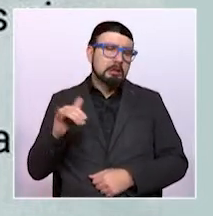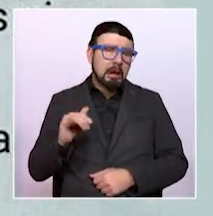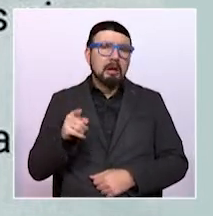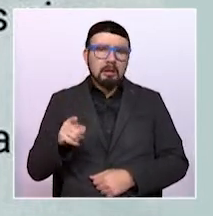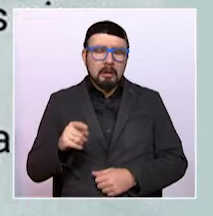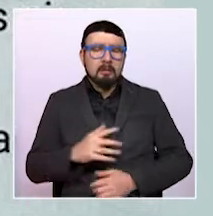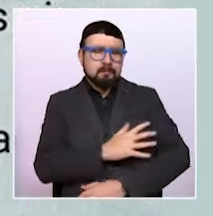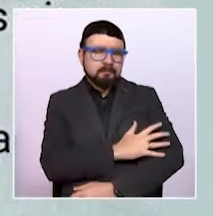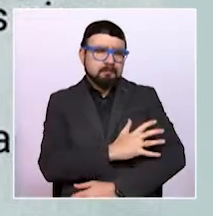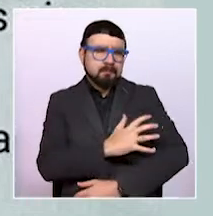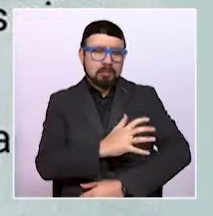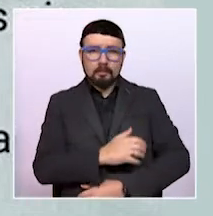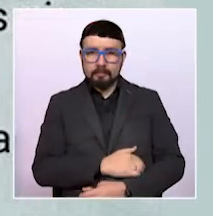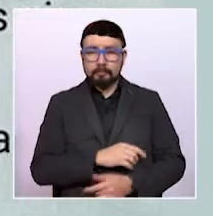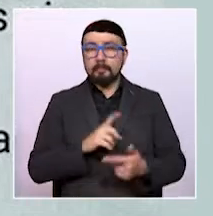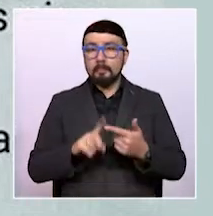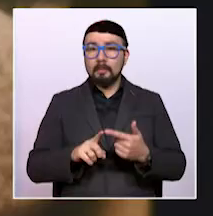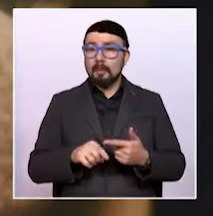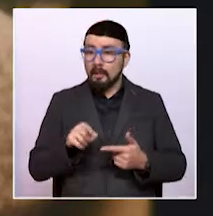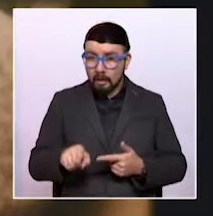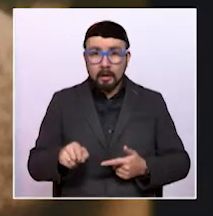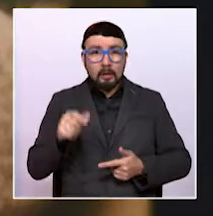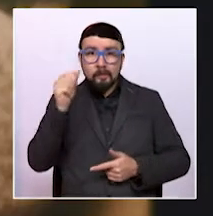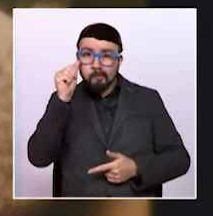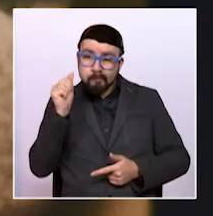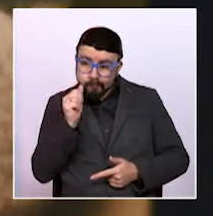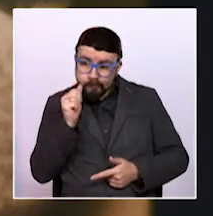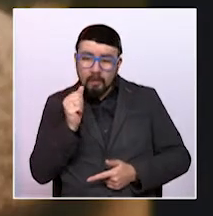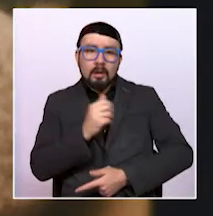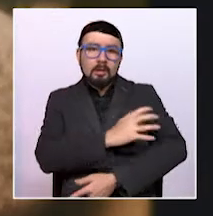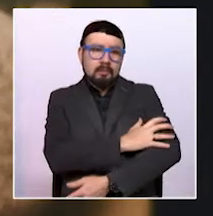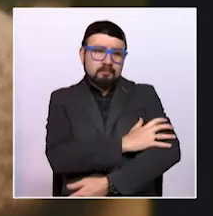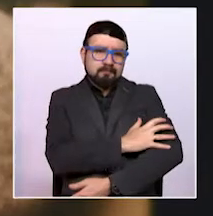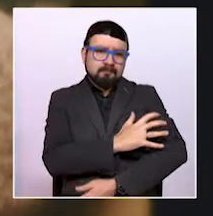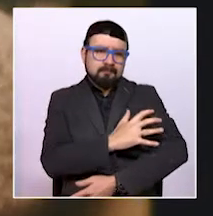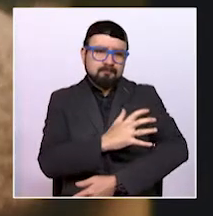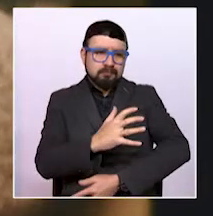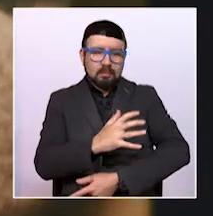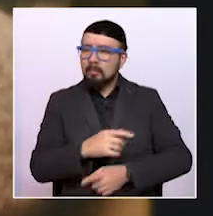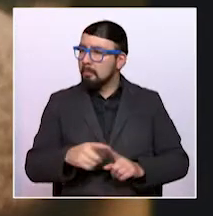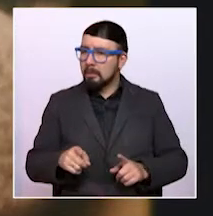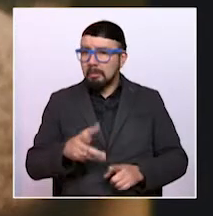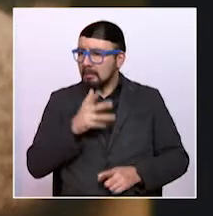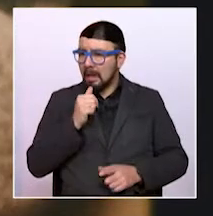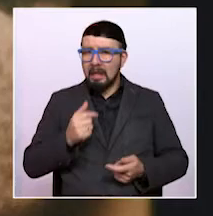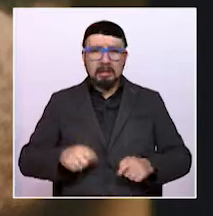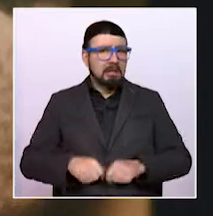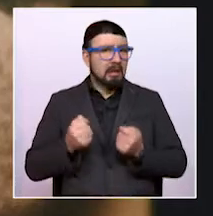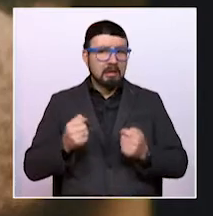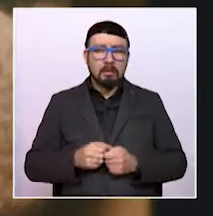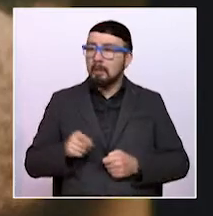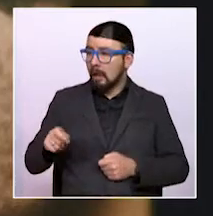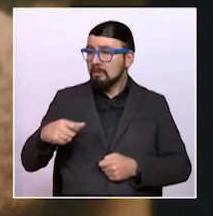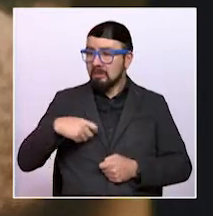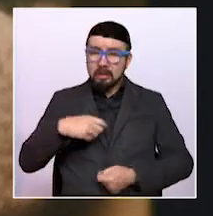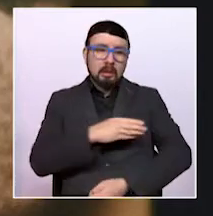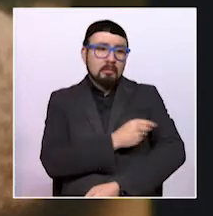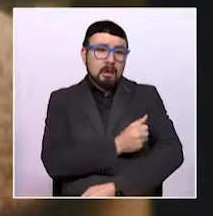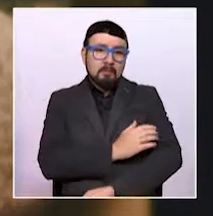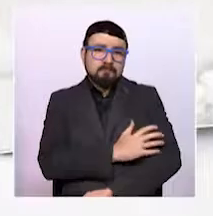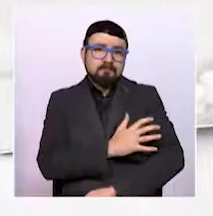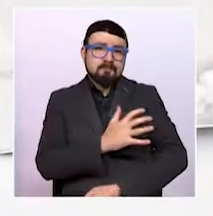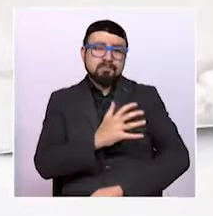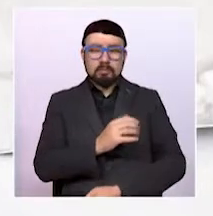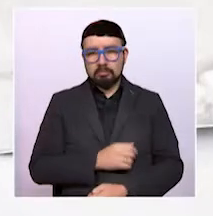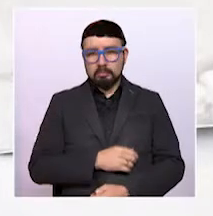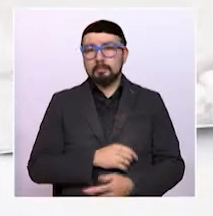cuando le da durante el embarazo la presión alta sin dañar absolutamente nada más la señora solo tiene su presión alta y el otro punto es cuando